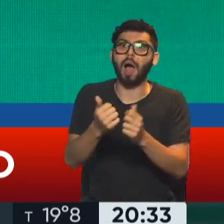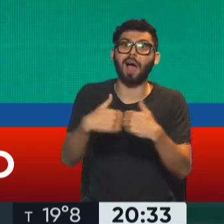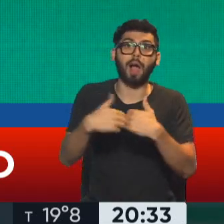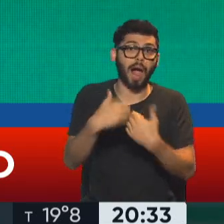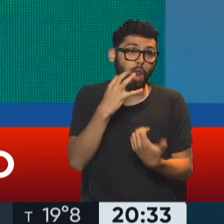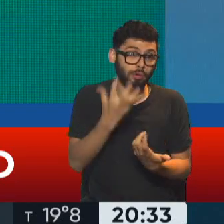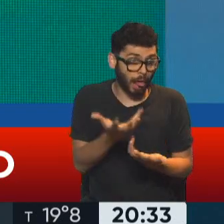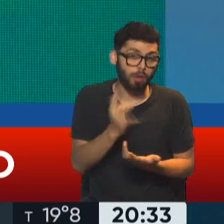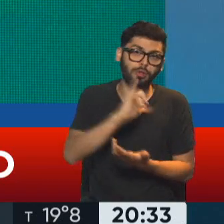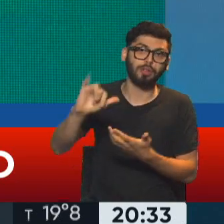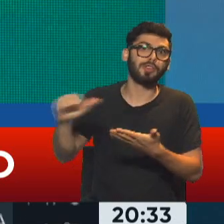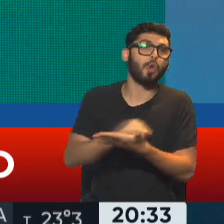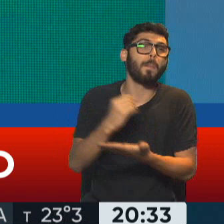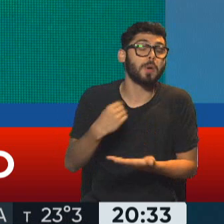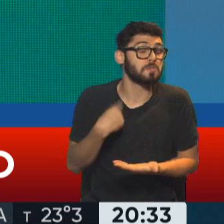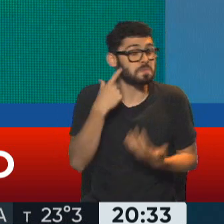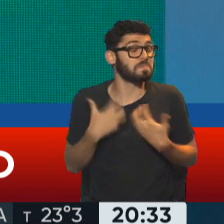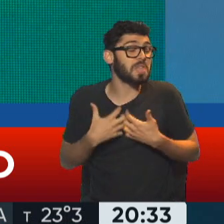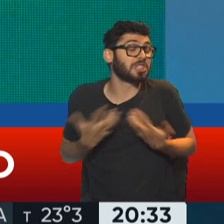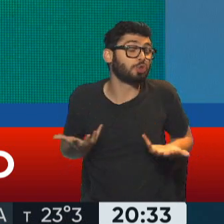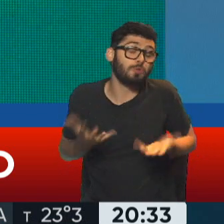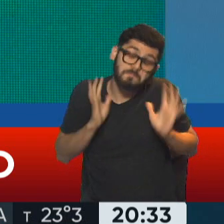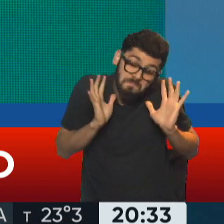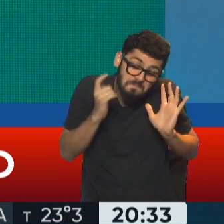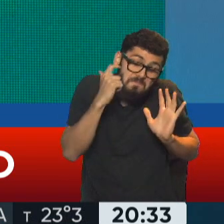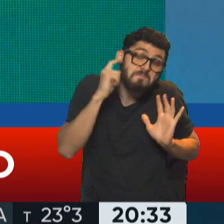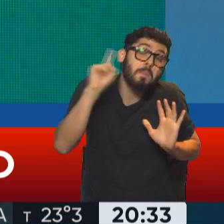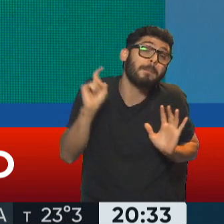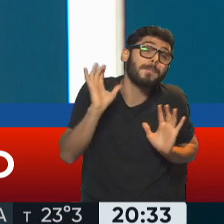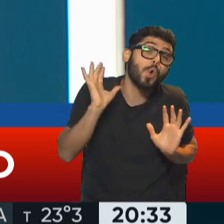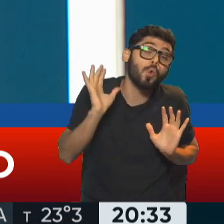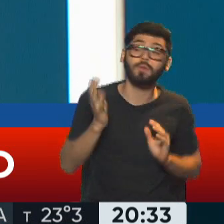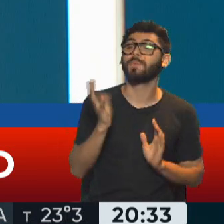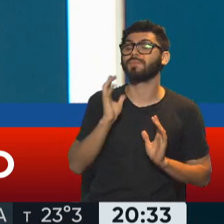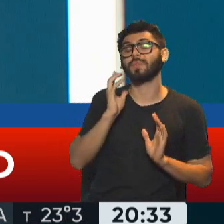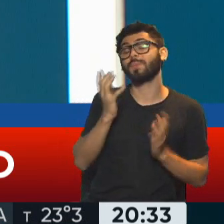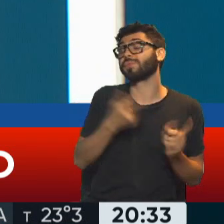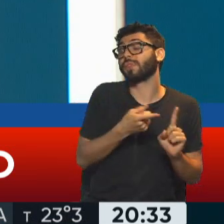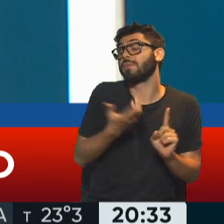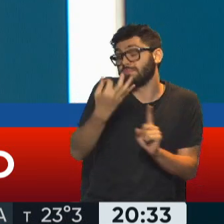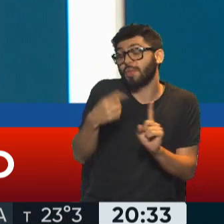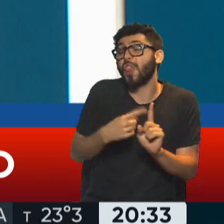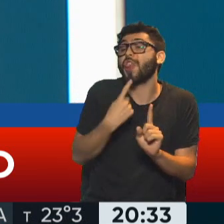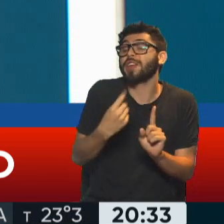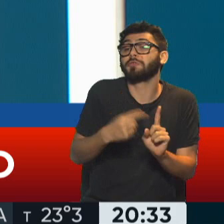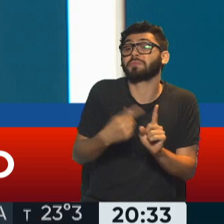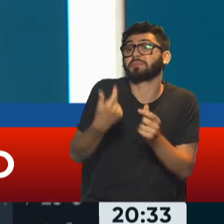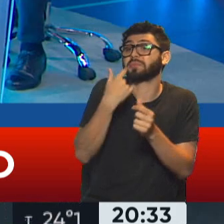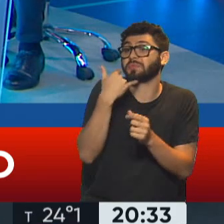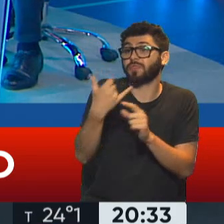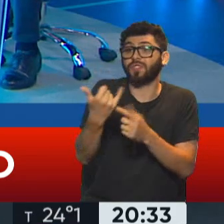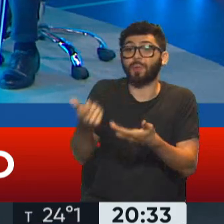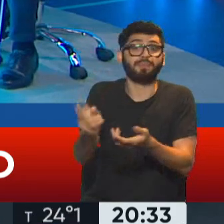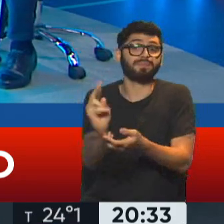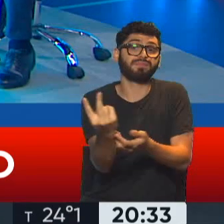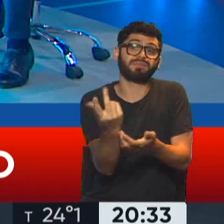no, ¿por qué le darían de baja? Es una pregunta, no lo sé. Sí, son preguntas. Sí. En rigor, la explicación es, bueno, esas líneas no se van a utilizar más,